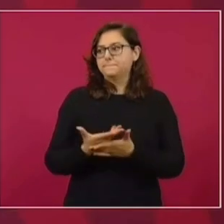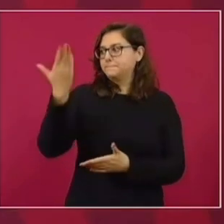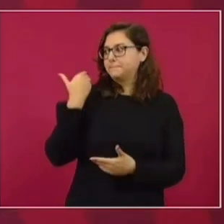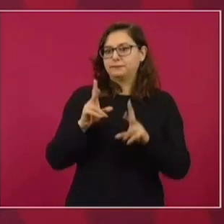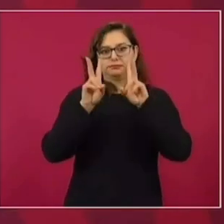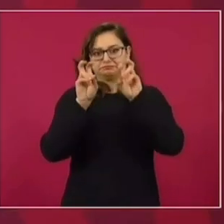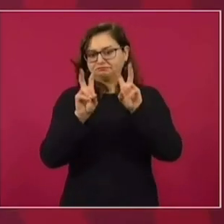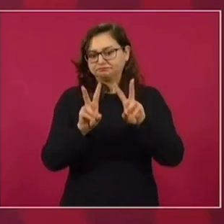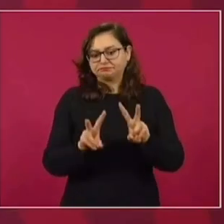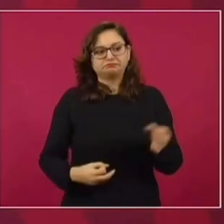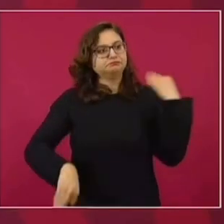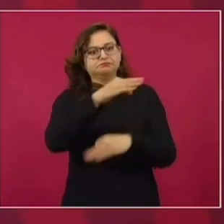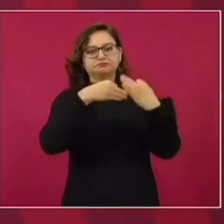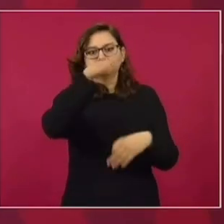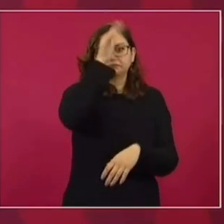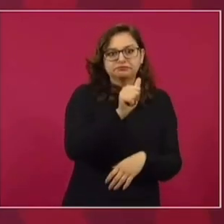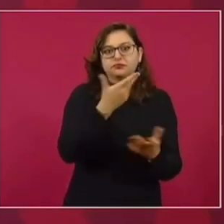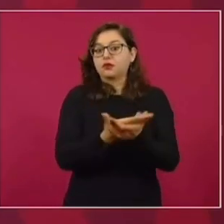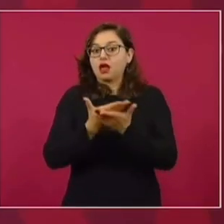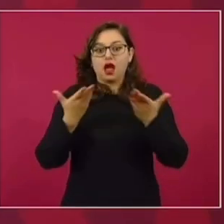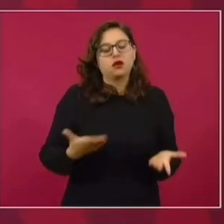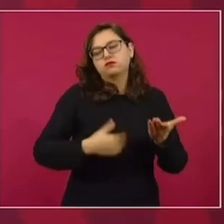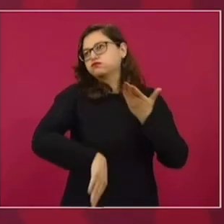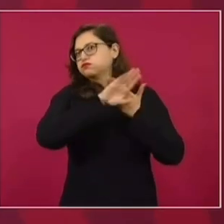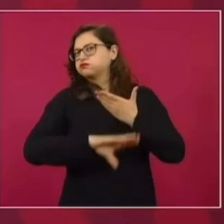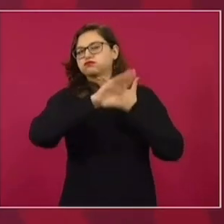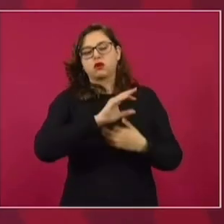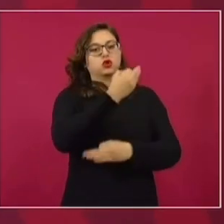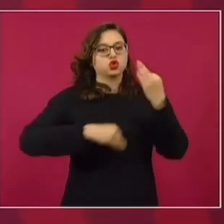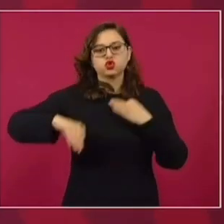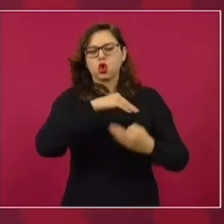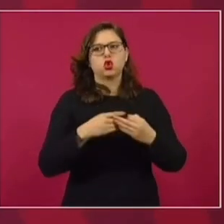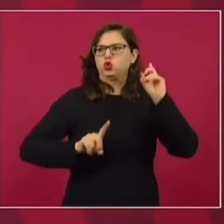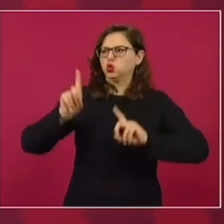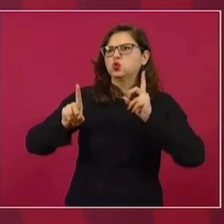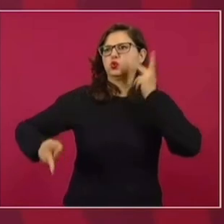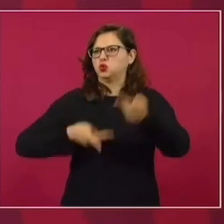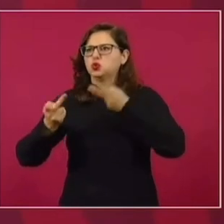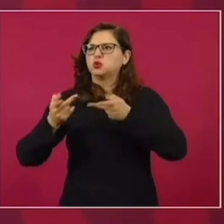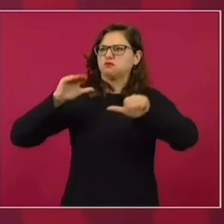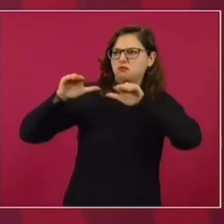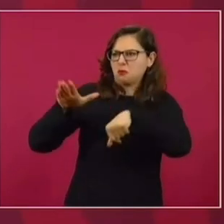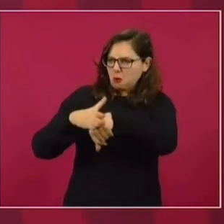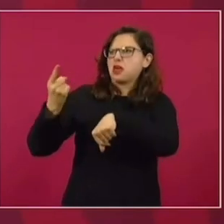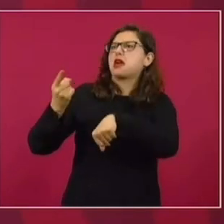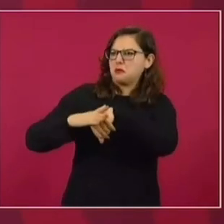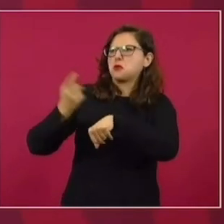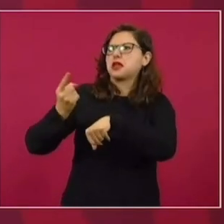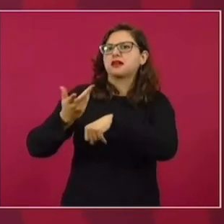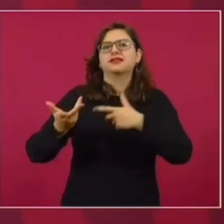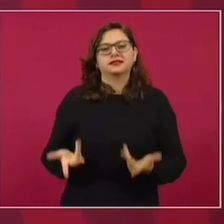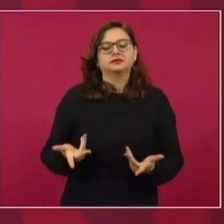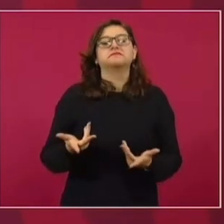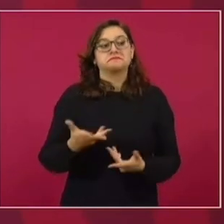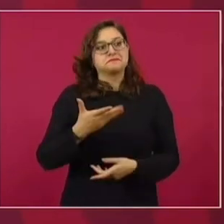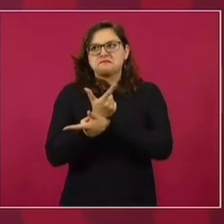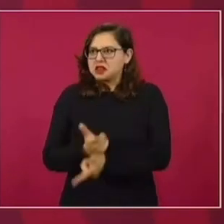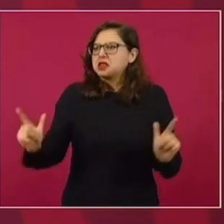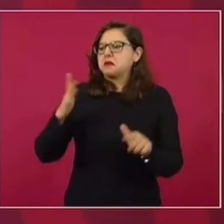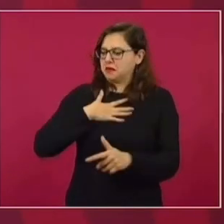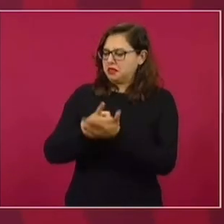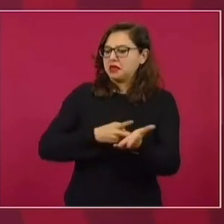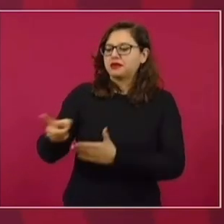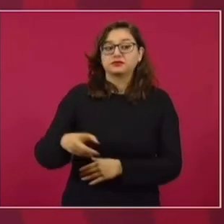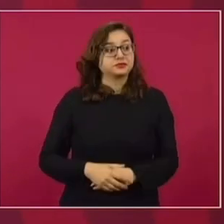tema. Ahora todo se cuestiona, hay escrutinio público, se ejercen a plenitud las